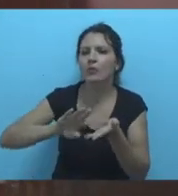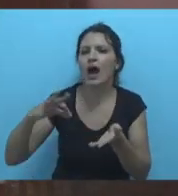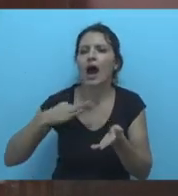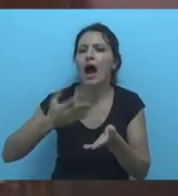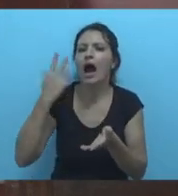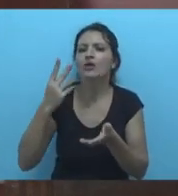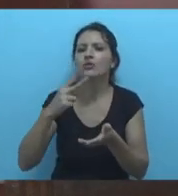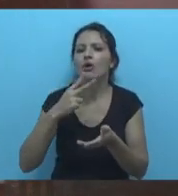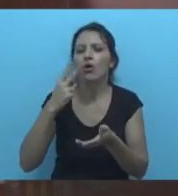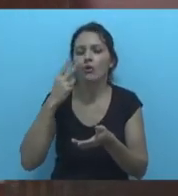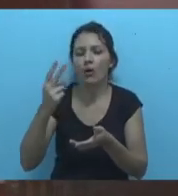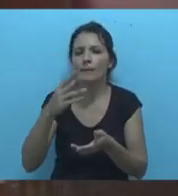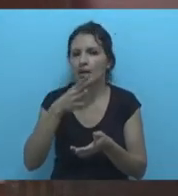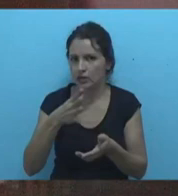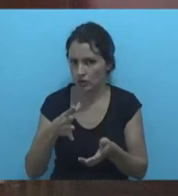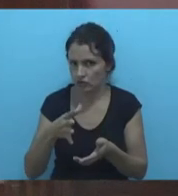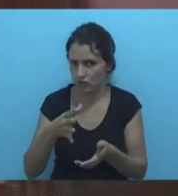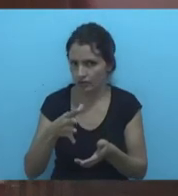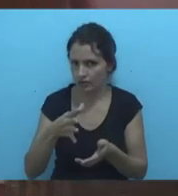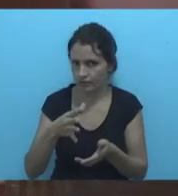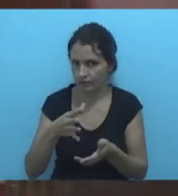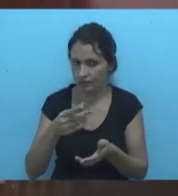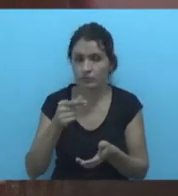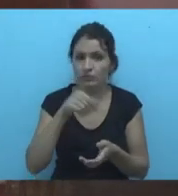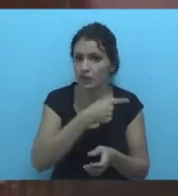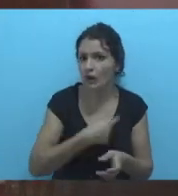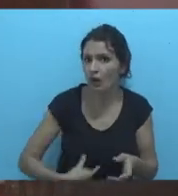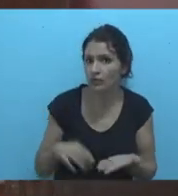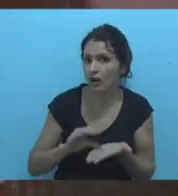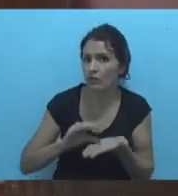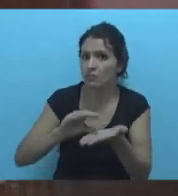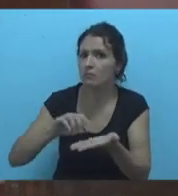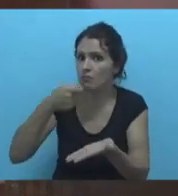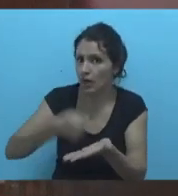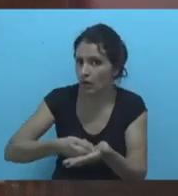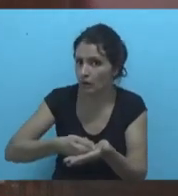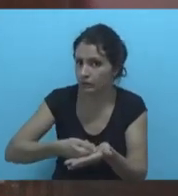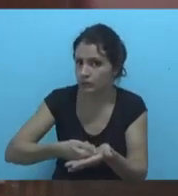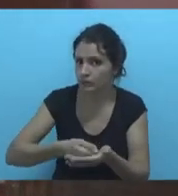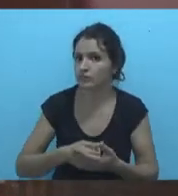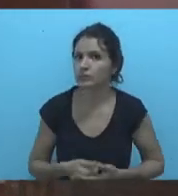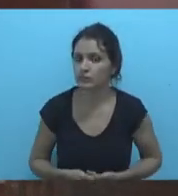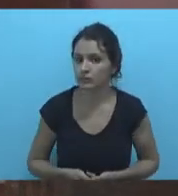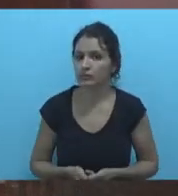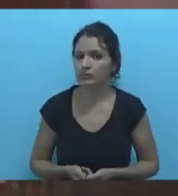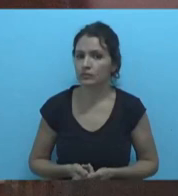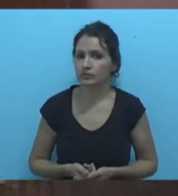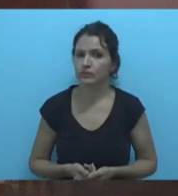tenían algunos municipios y comunas de la provincia de Santa Fe referidas a obras menores o a fondo de incentivo